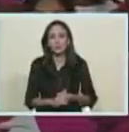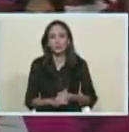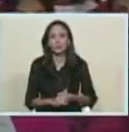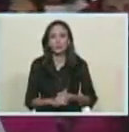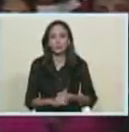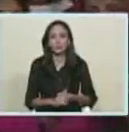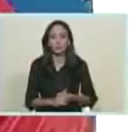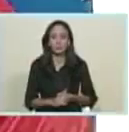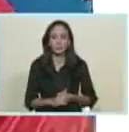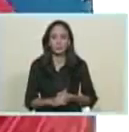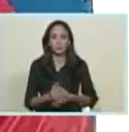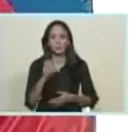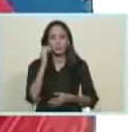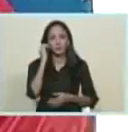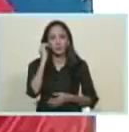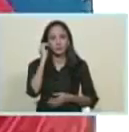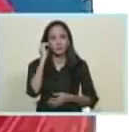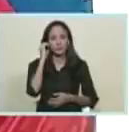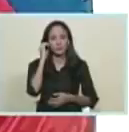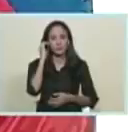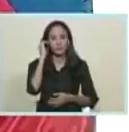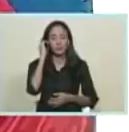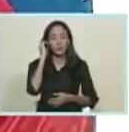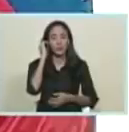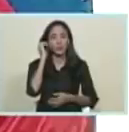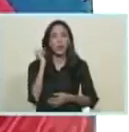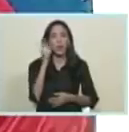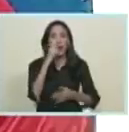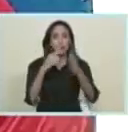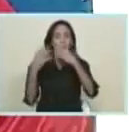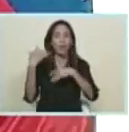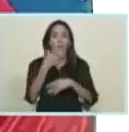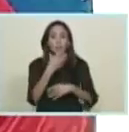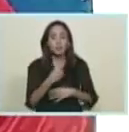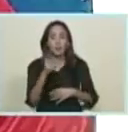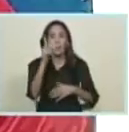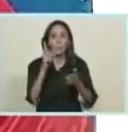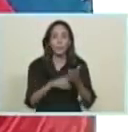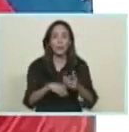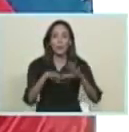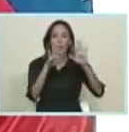que es en diciembre de 1908,